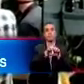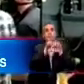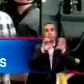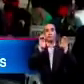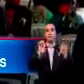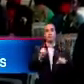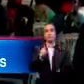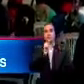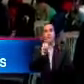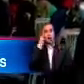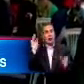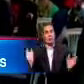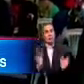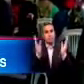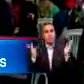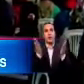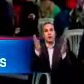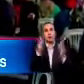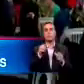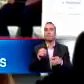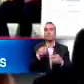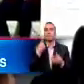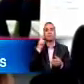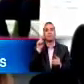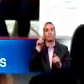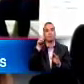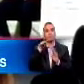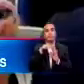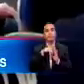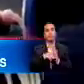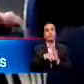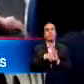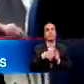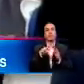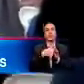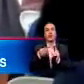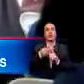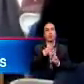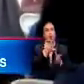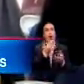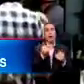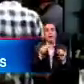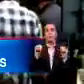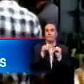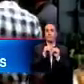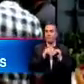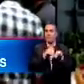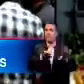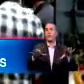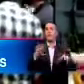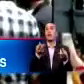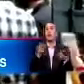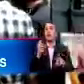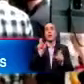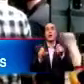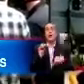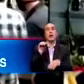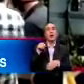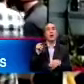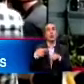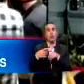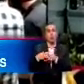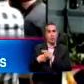empresa privada para impulsar de esta manera la reducción de la brecha digital que ha quejado sobre todo durante la pandemia a muchos